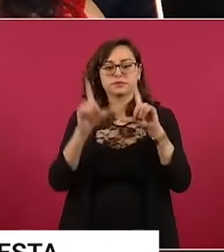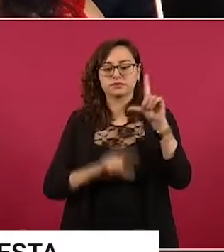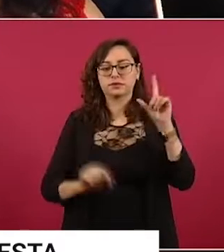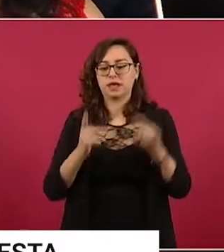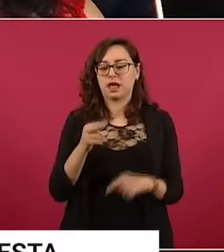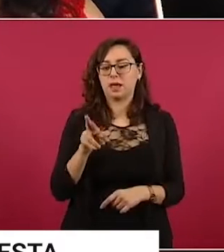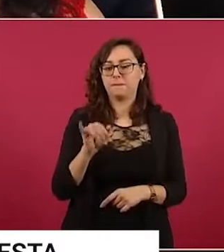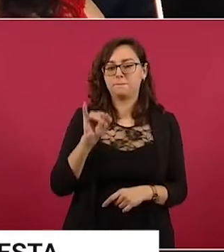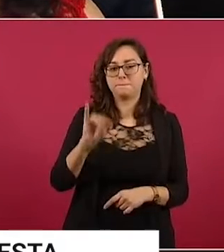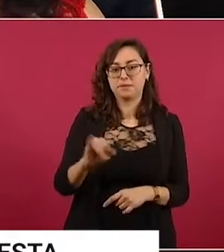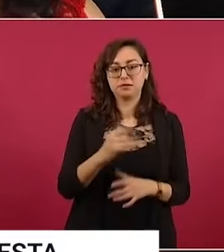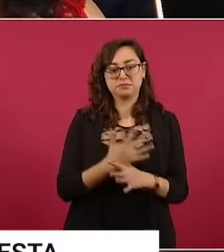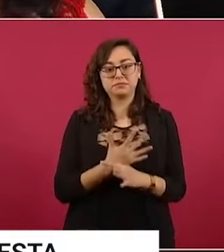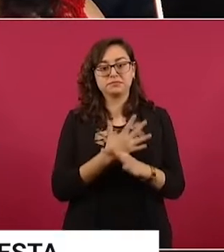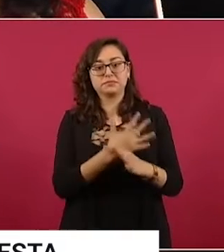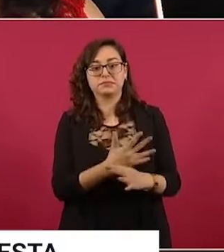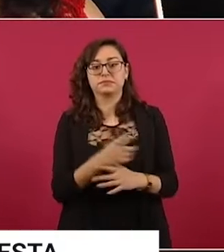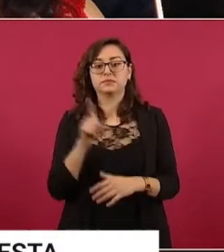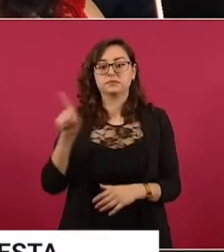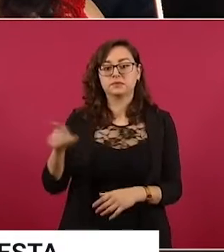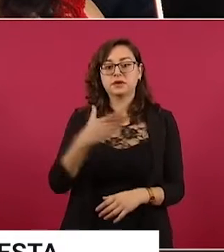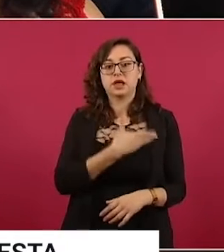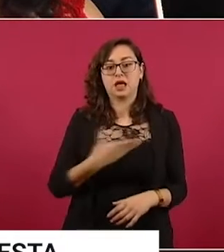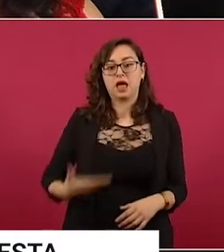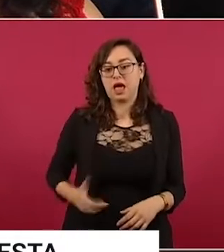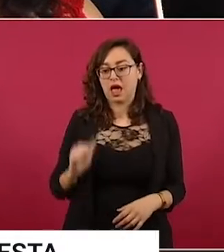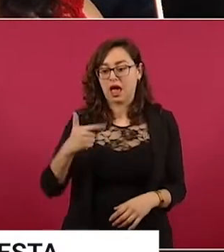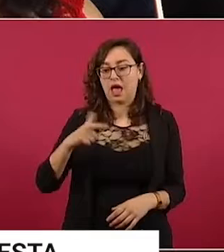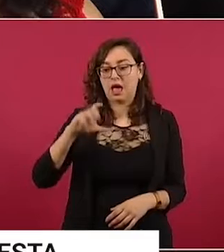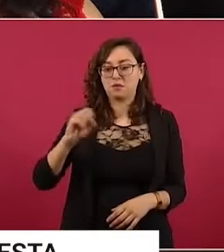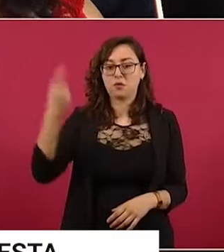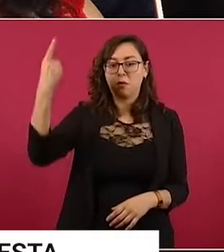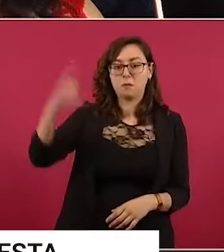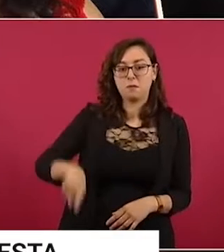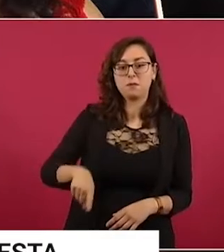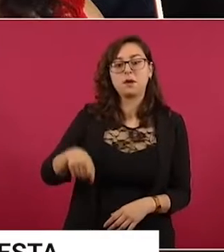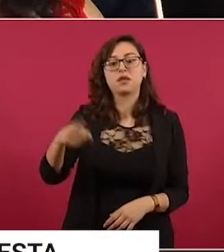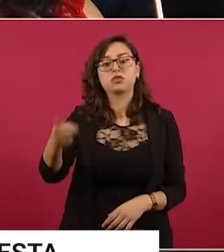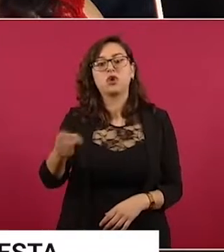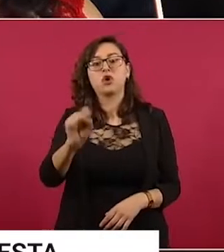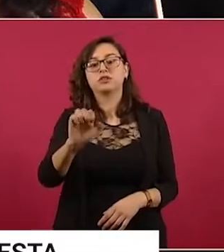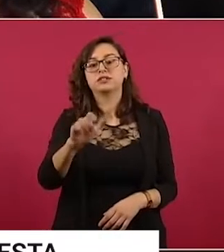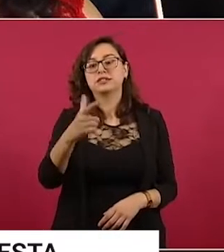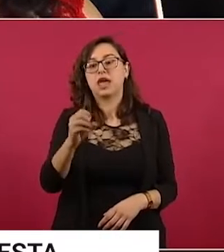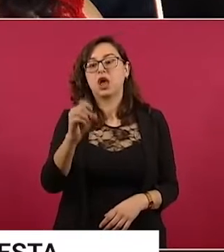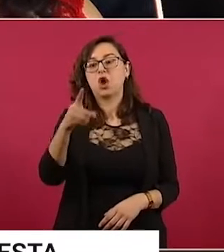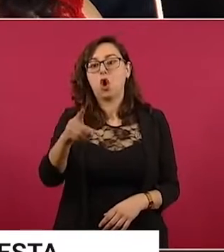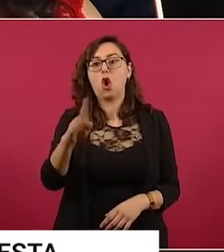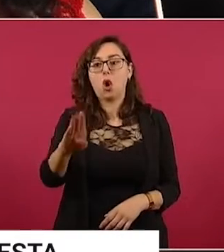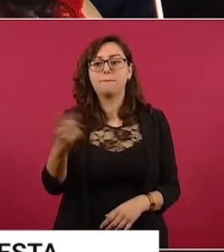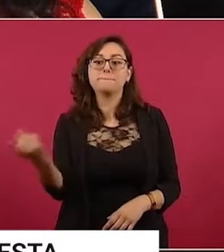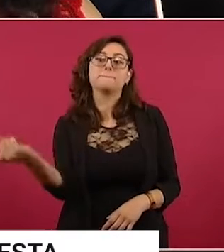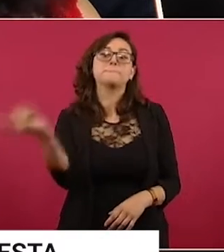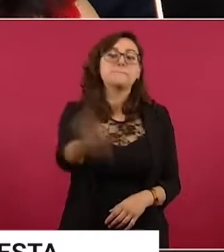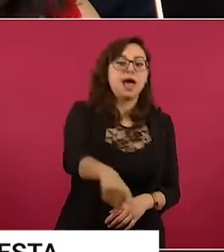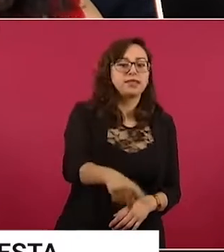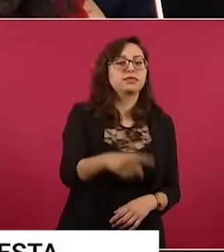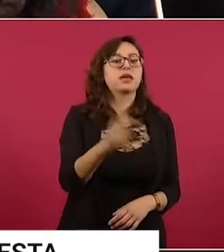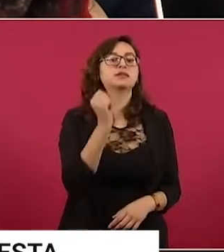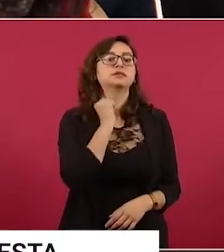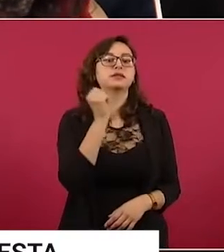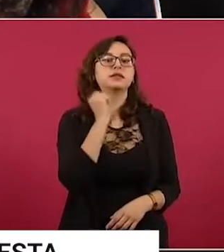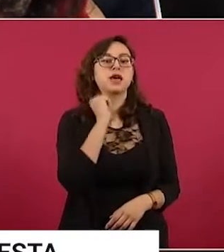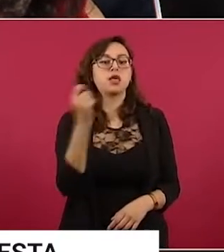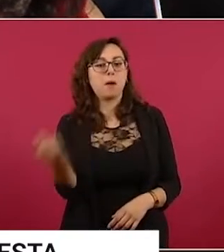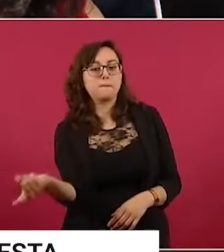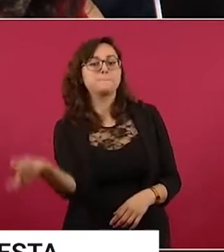el presidente Andrés Manuel López Obrador rechazó los señalamientos del líder del PRI, Alejandro Moreno, sobre supuestas amenazas para